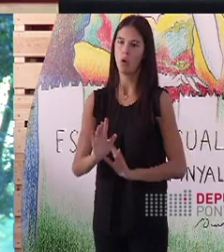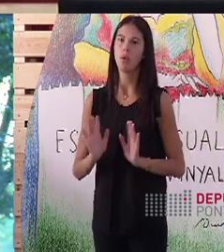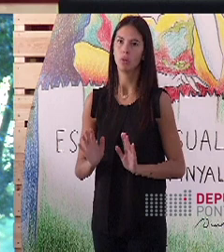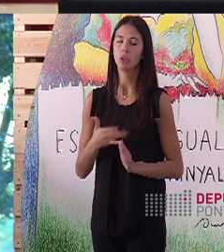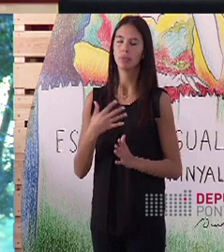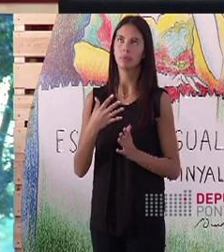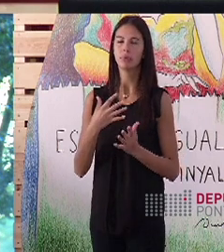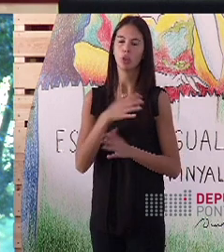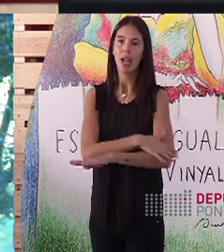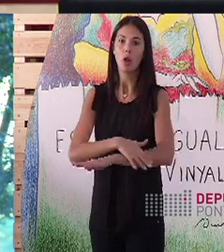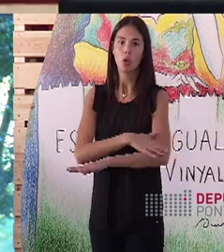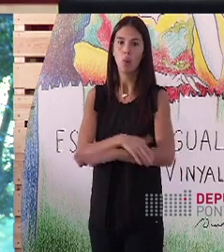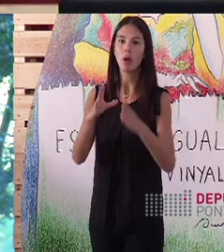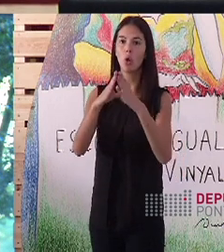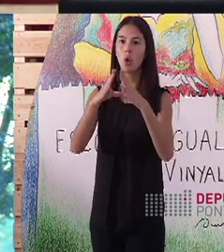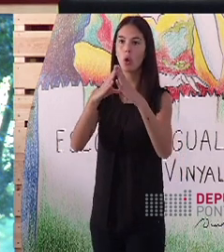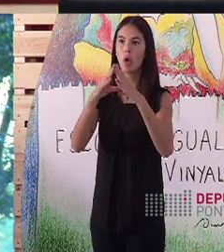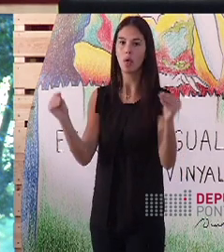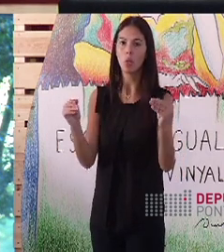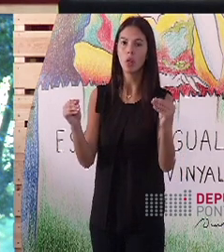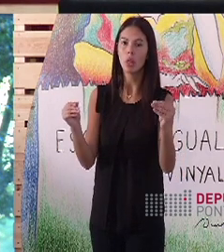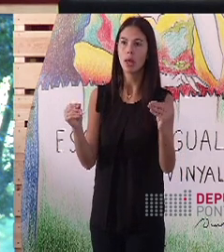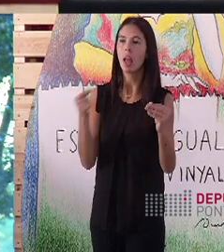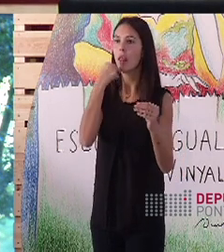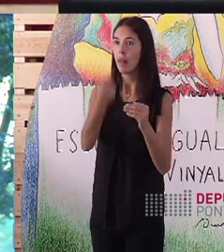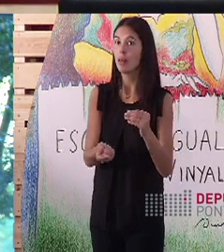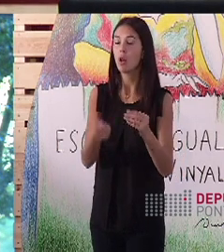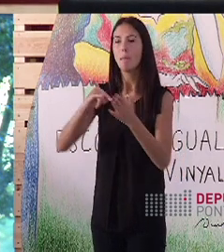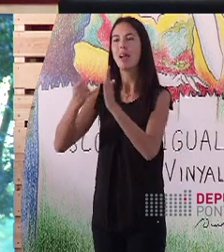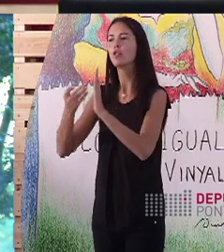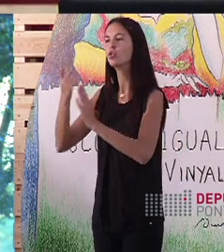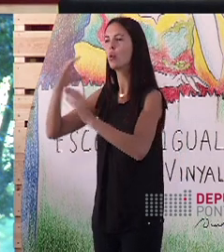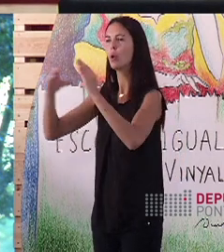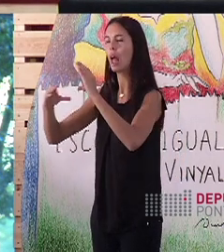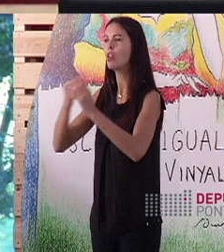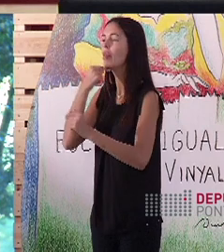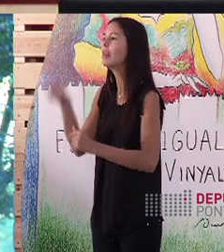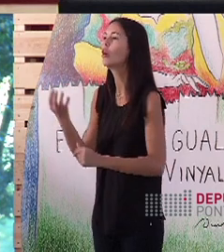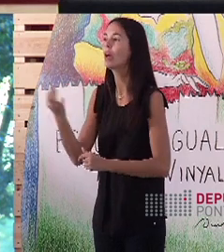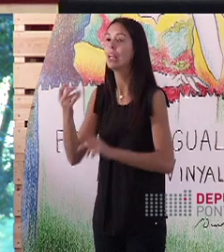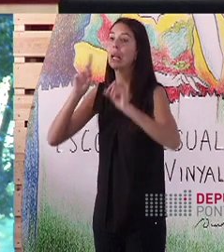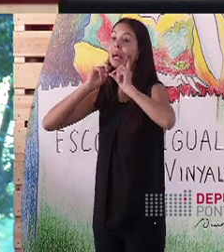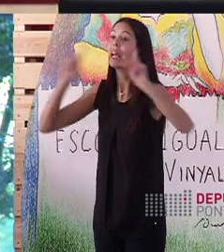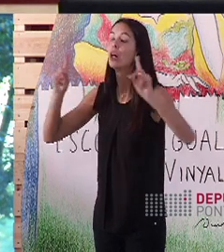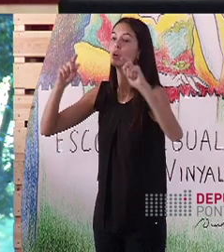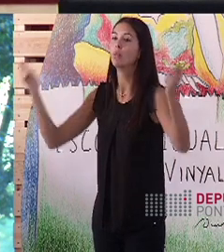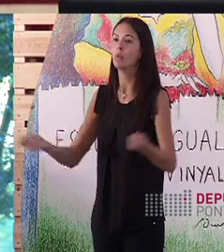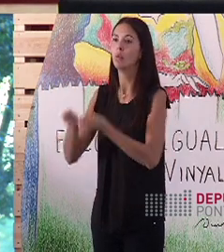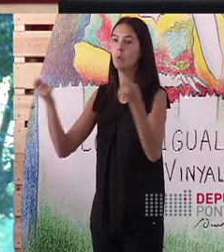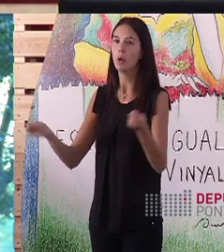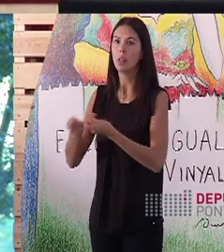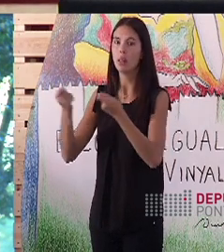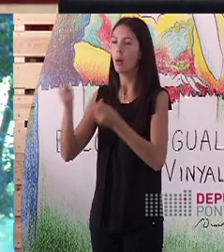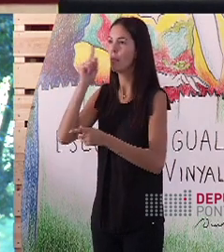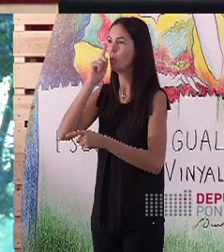el gobierno de Andalucía les dijo a los medios de comunicación que si publicaban anuncios de prostitución